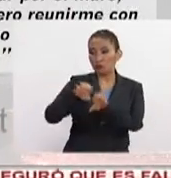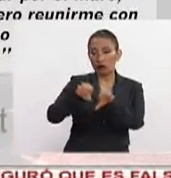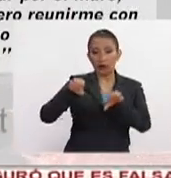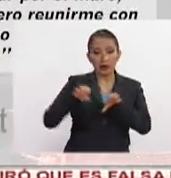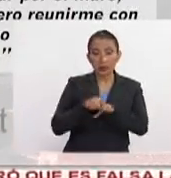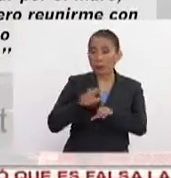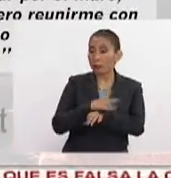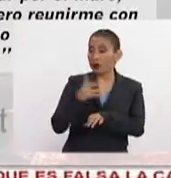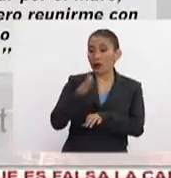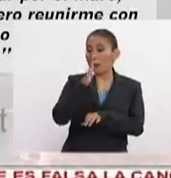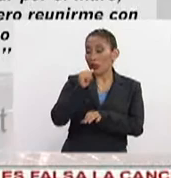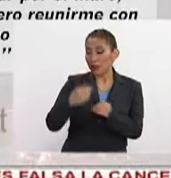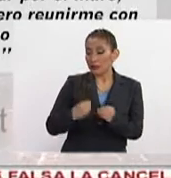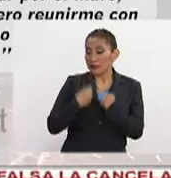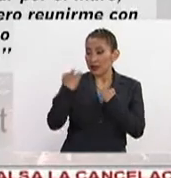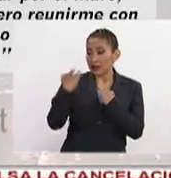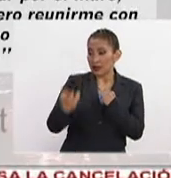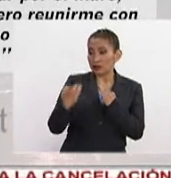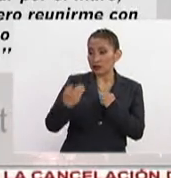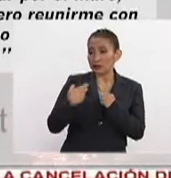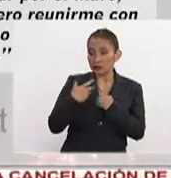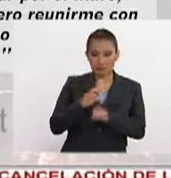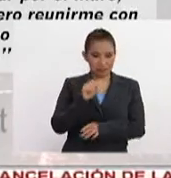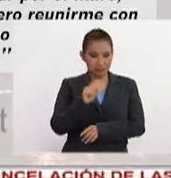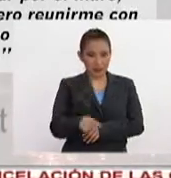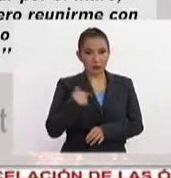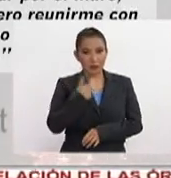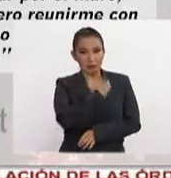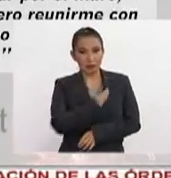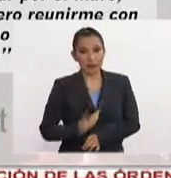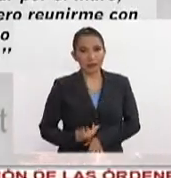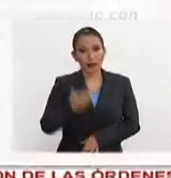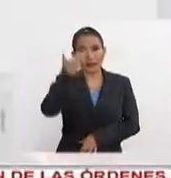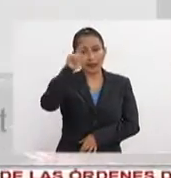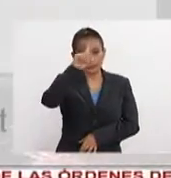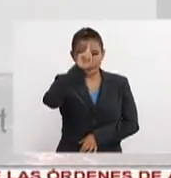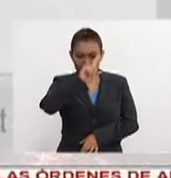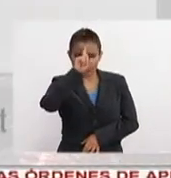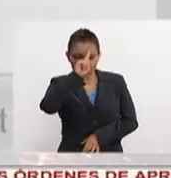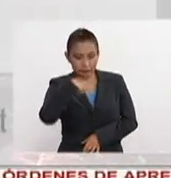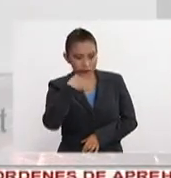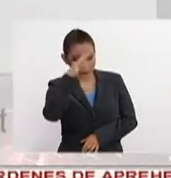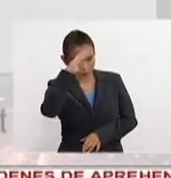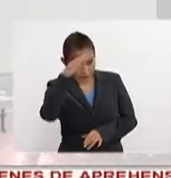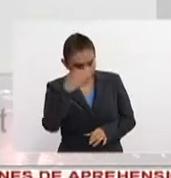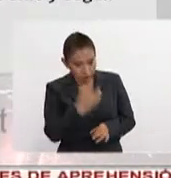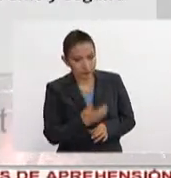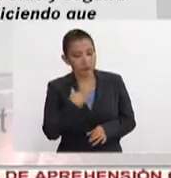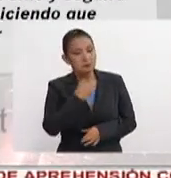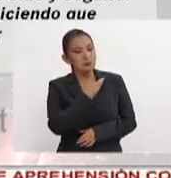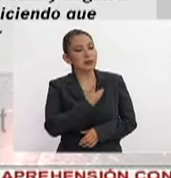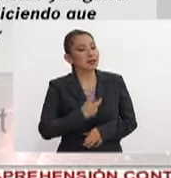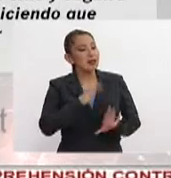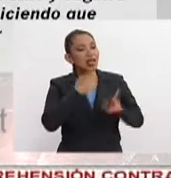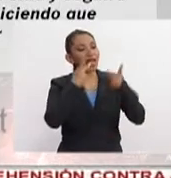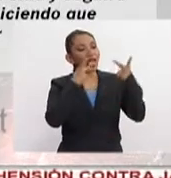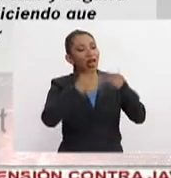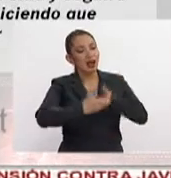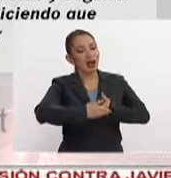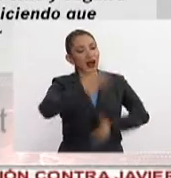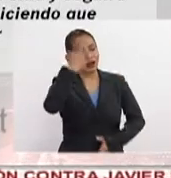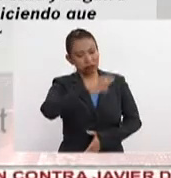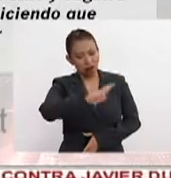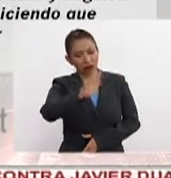equipo, porque no puedo vivir con eso. Ante ello, el presidente Peña sugirió: señor presidente, dejemos de hablar sobre el muro.